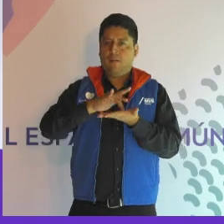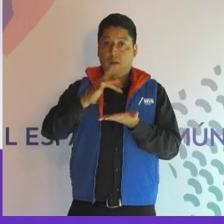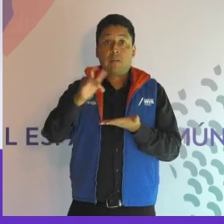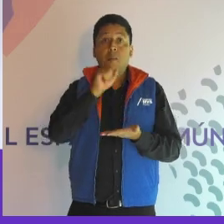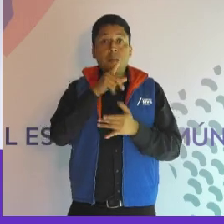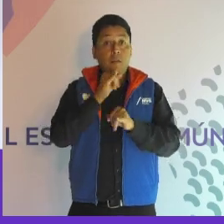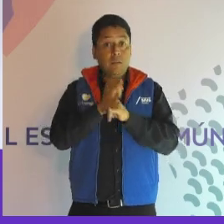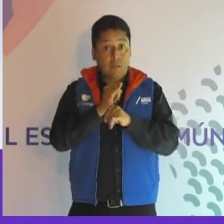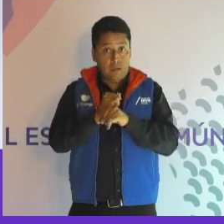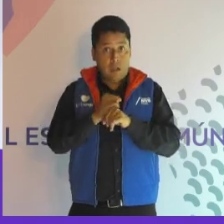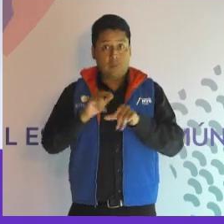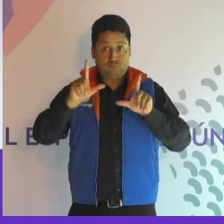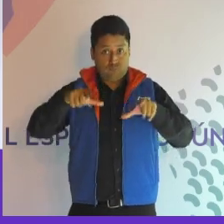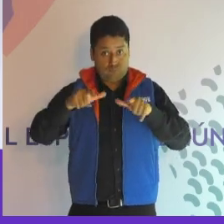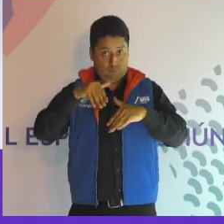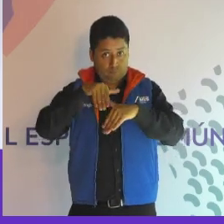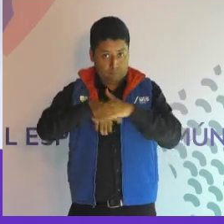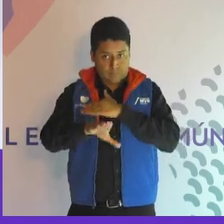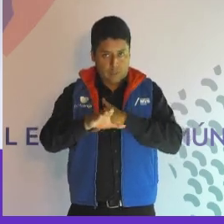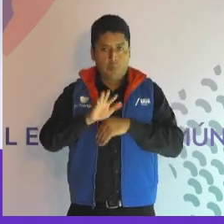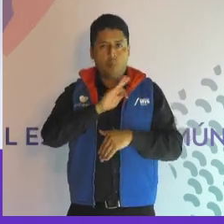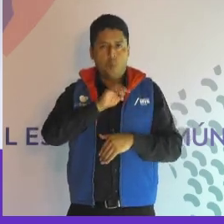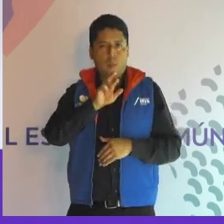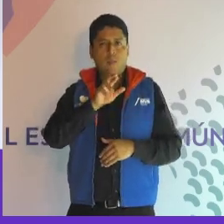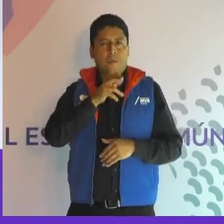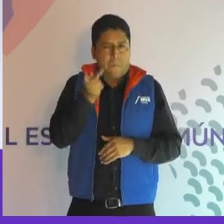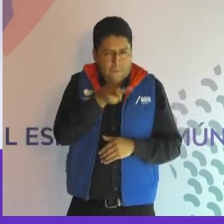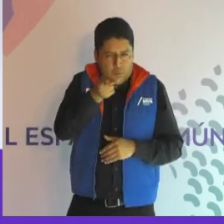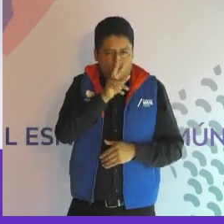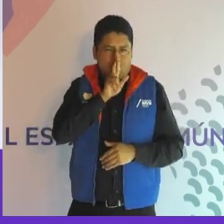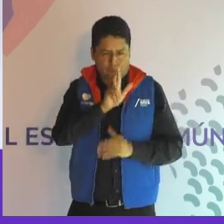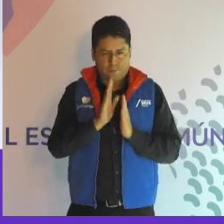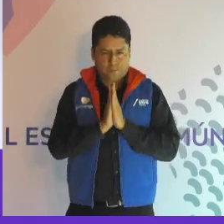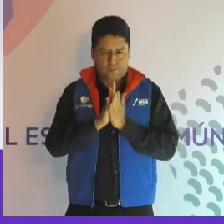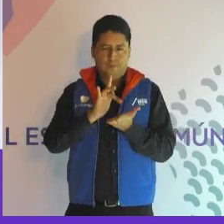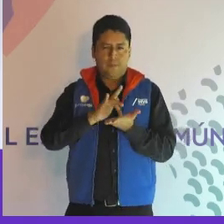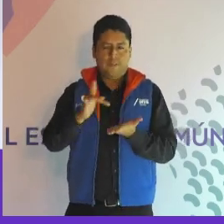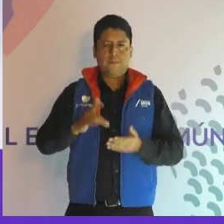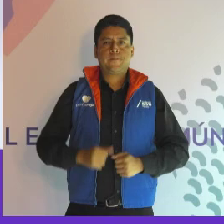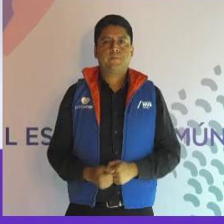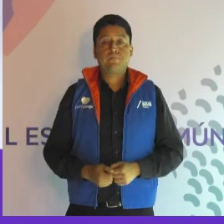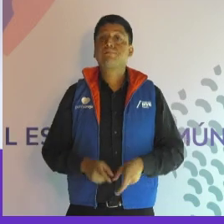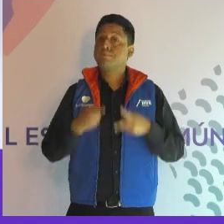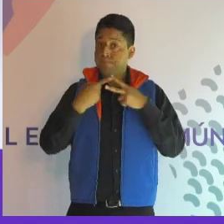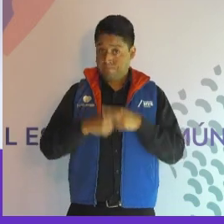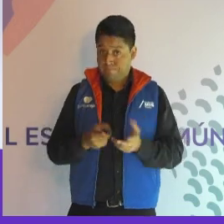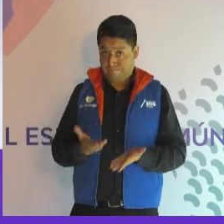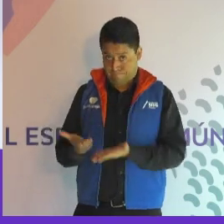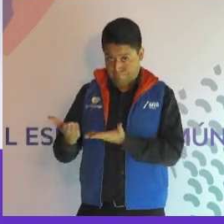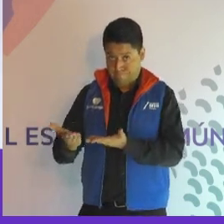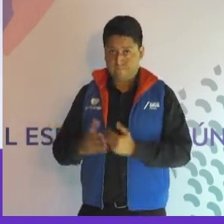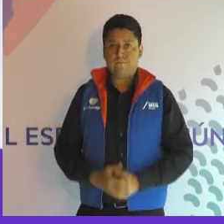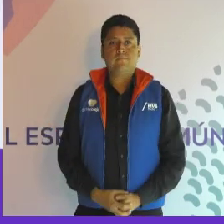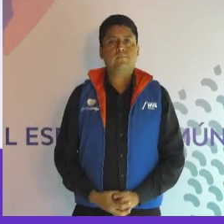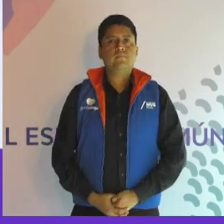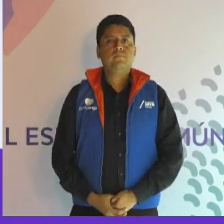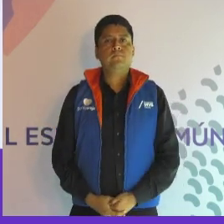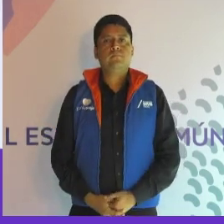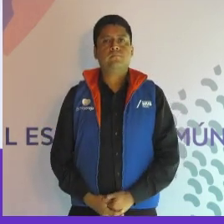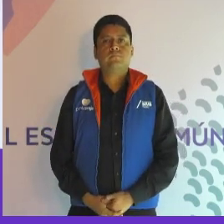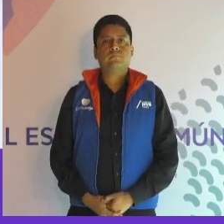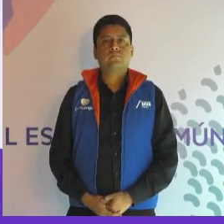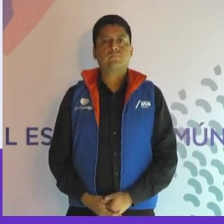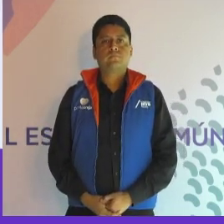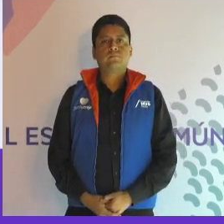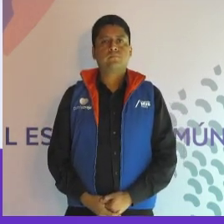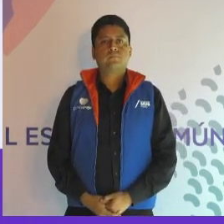respecto al tema que estamos tratando. Así es. Bueno, ¿comenzamos? Pues empezamos. Bienvenidos. Ana Muchísimas Francisca, gracias. adelante. Bueno, pues gracias primero que nada a